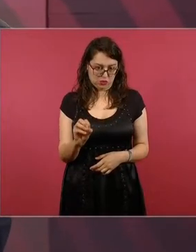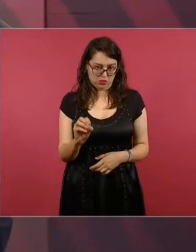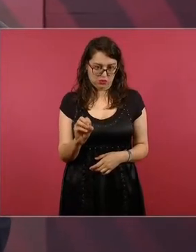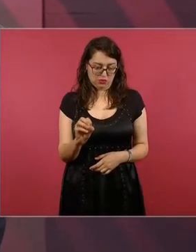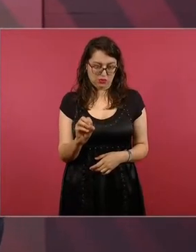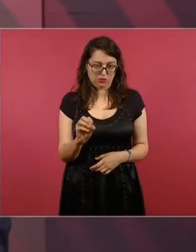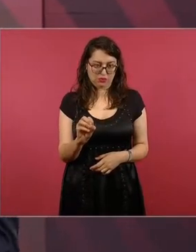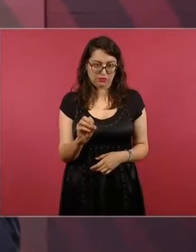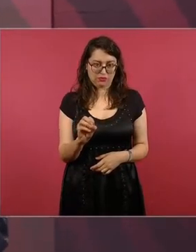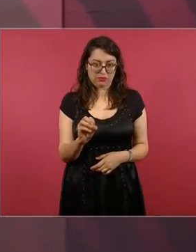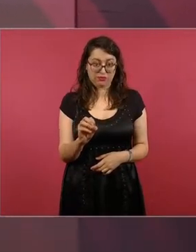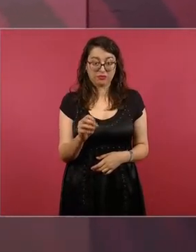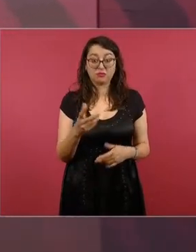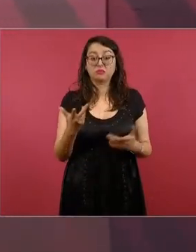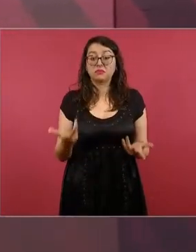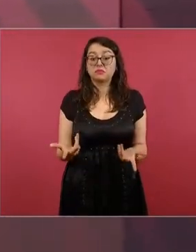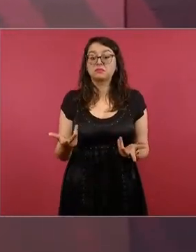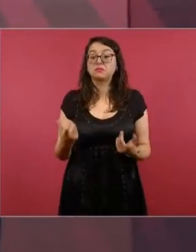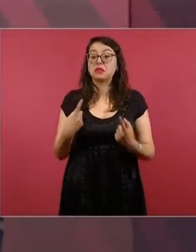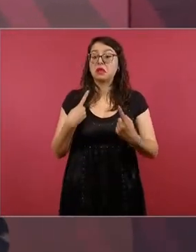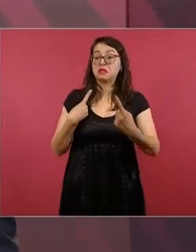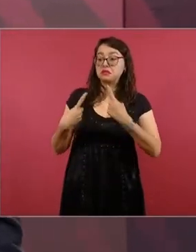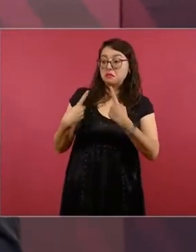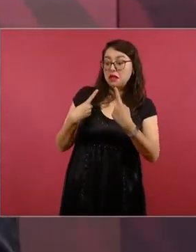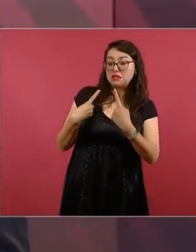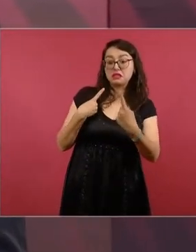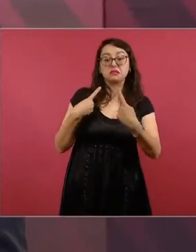Zedillo perdió el debate.